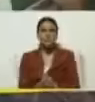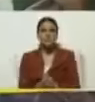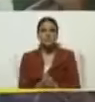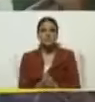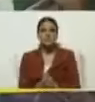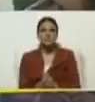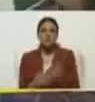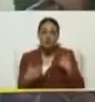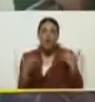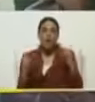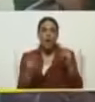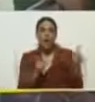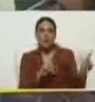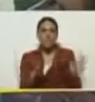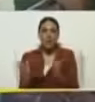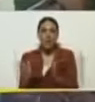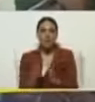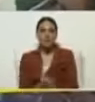Tengo el plan